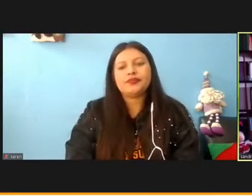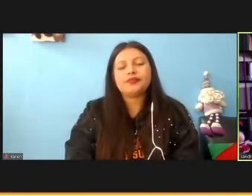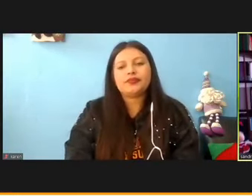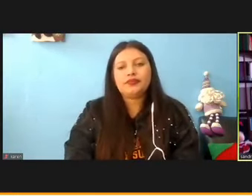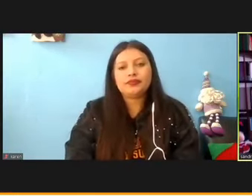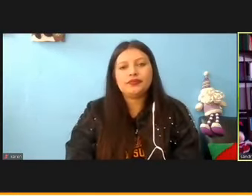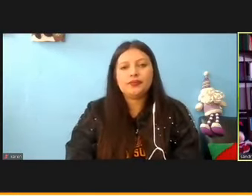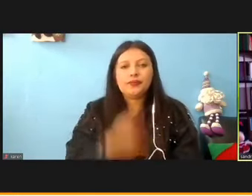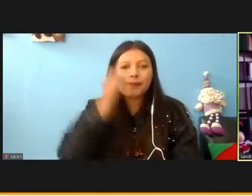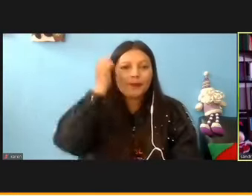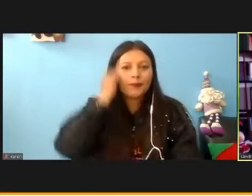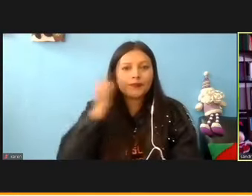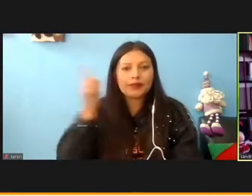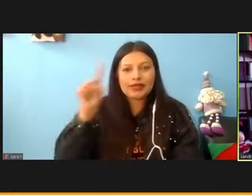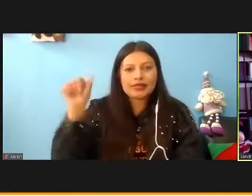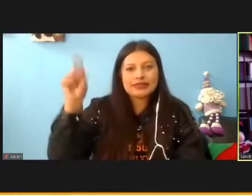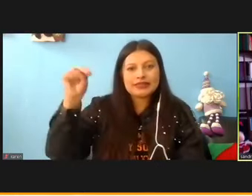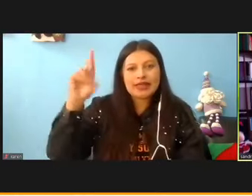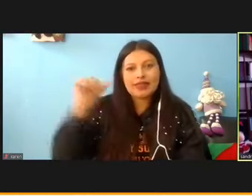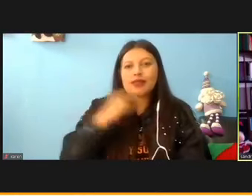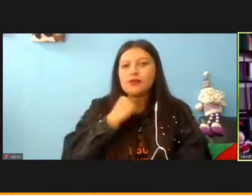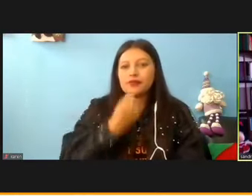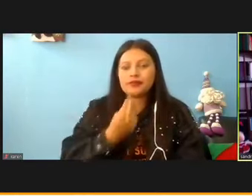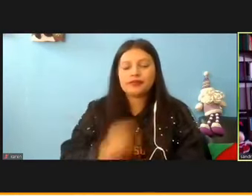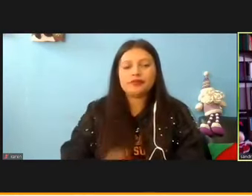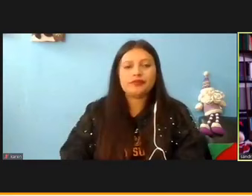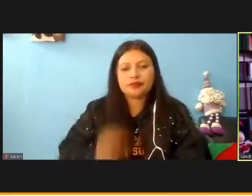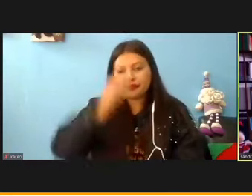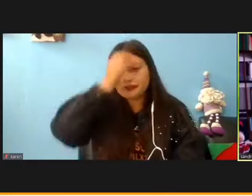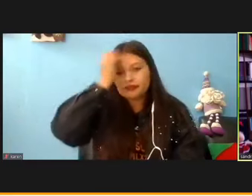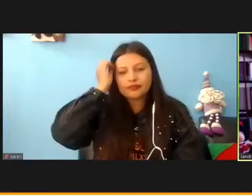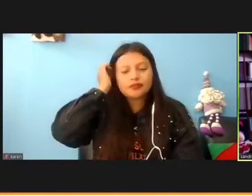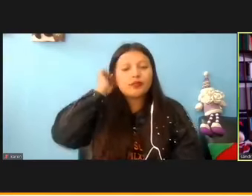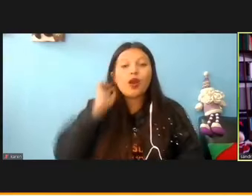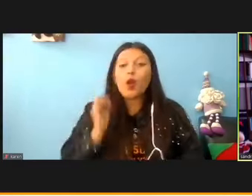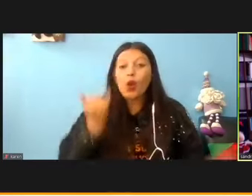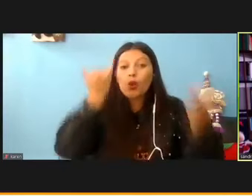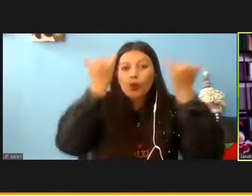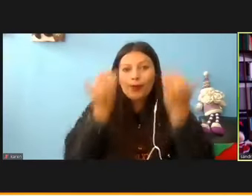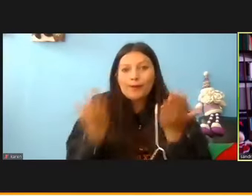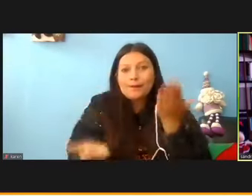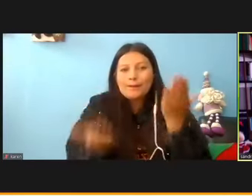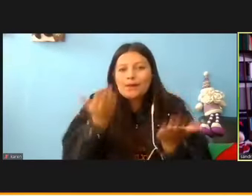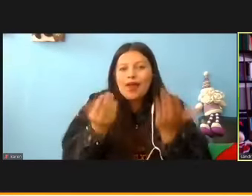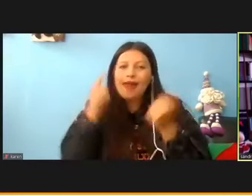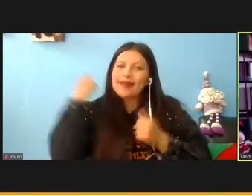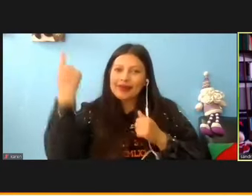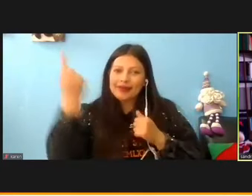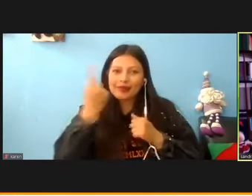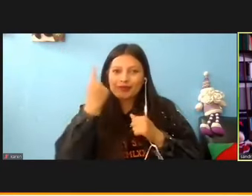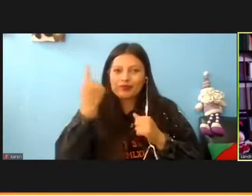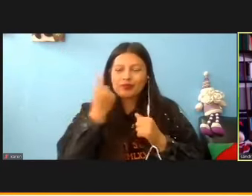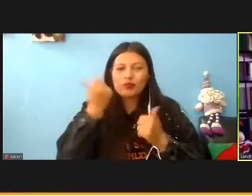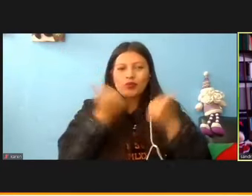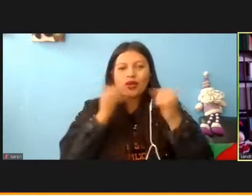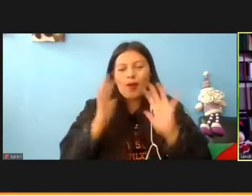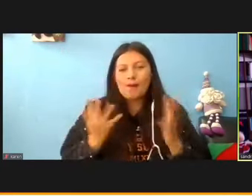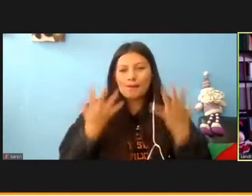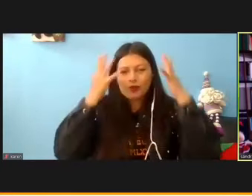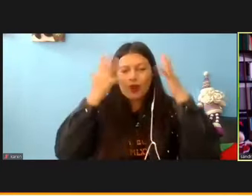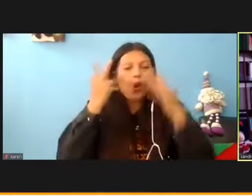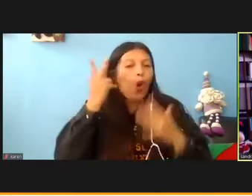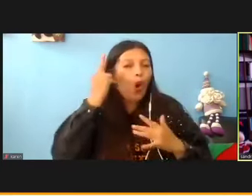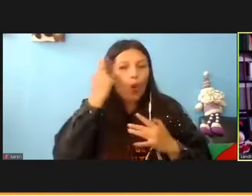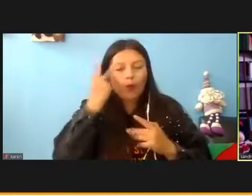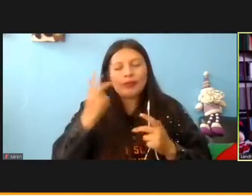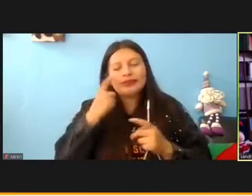Bueno, gracias, Sebastián. Ahora queremos hacer un balance general de este evento. Por supuesto, es